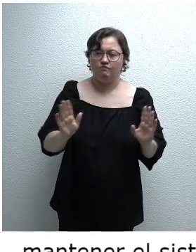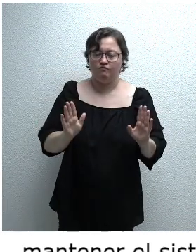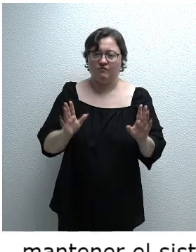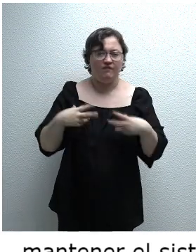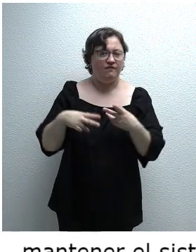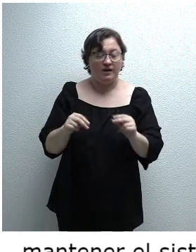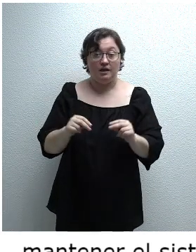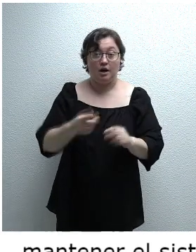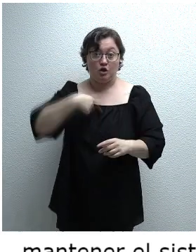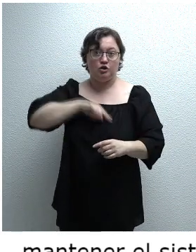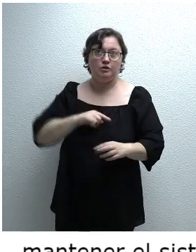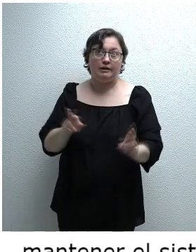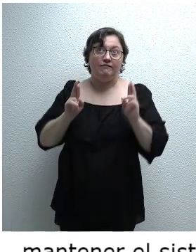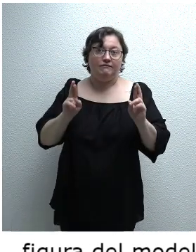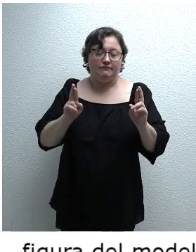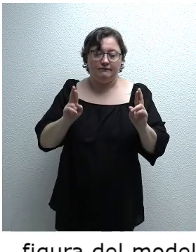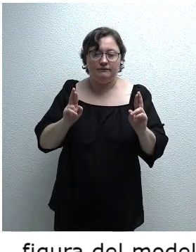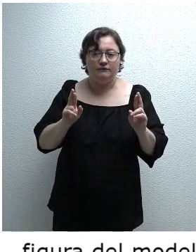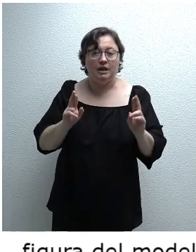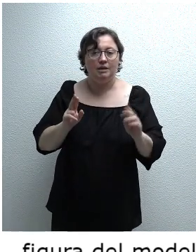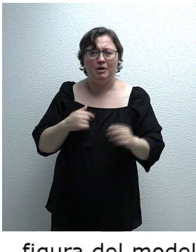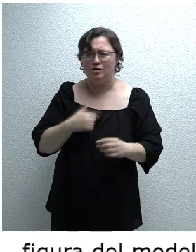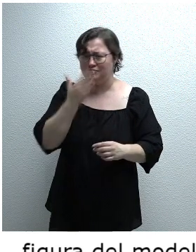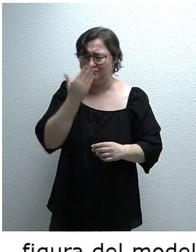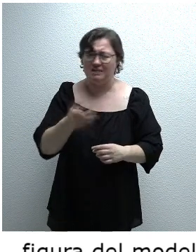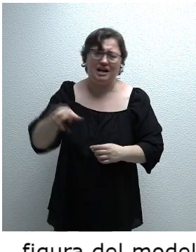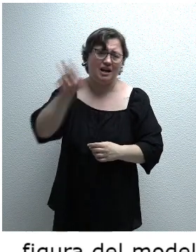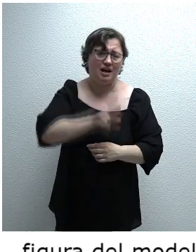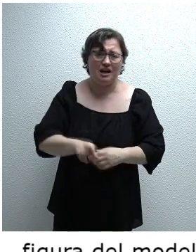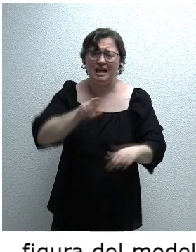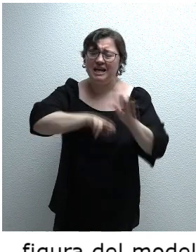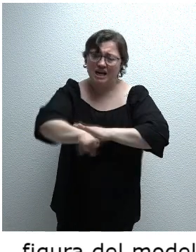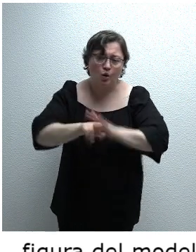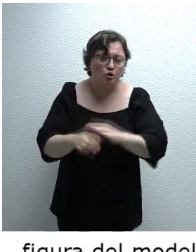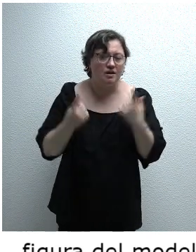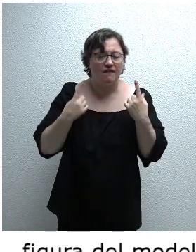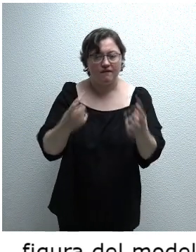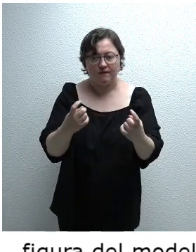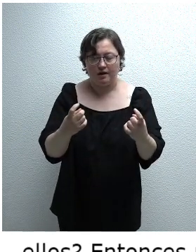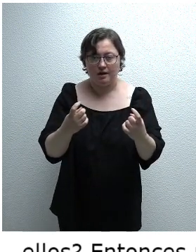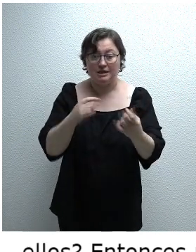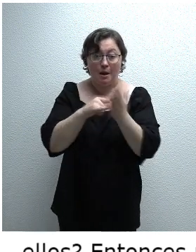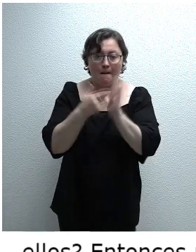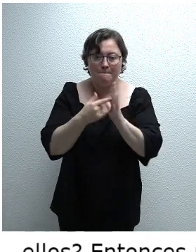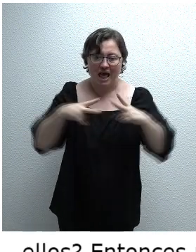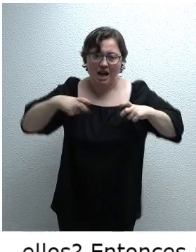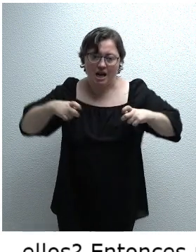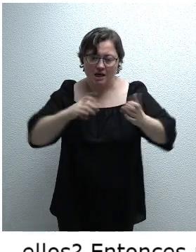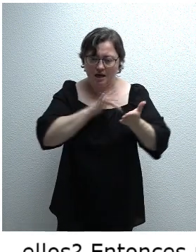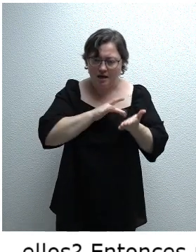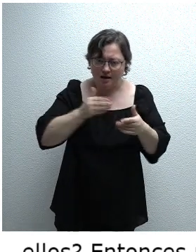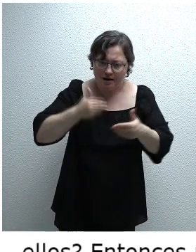es una esperanza, pero insisto que de verdad hace falta esos medios, porque sin esos medios y sin esa planificación en el